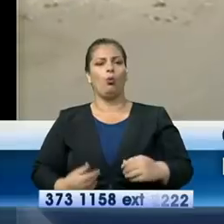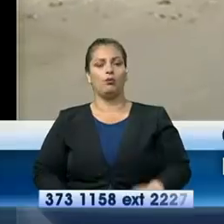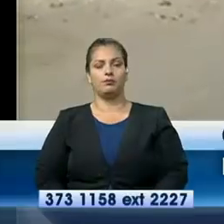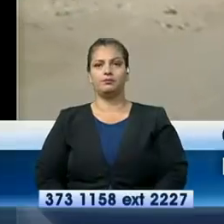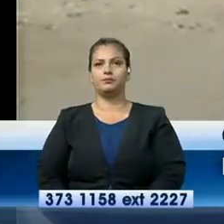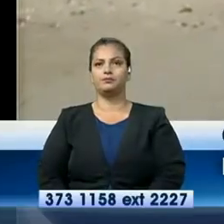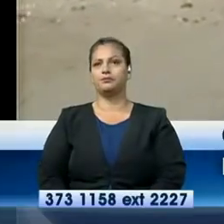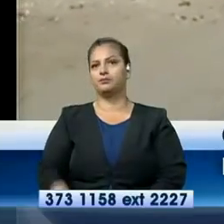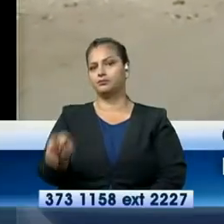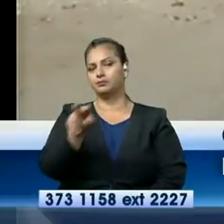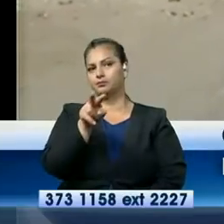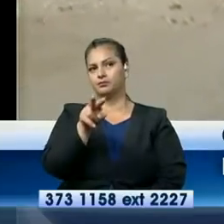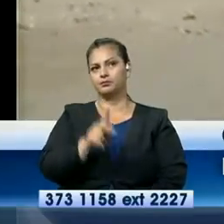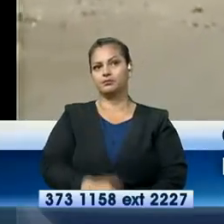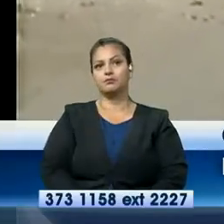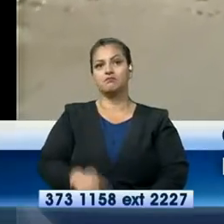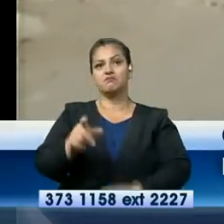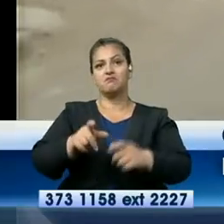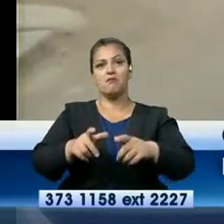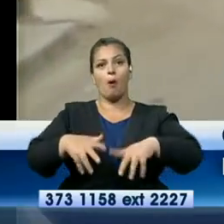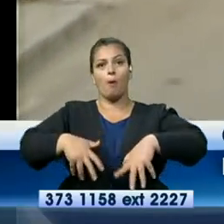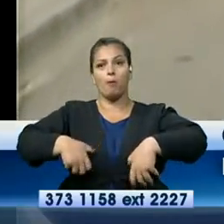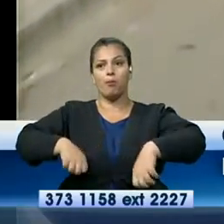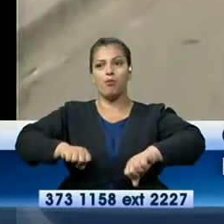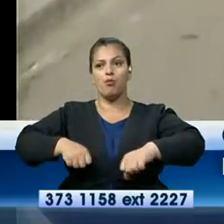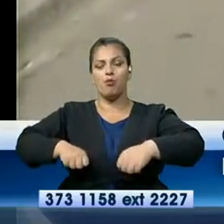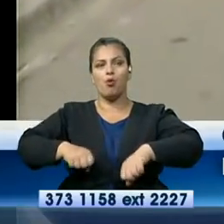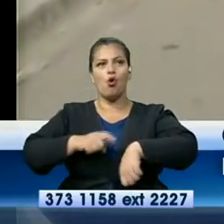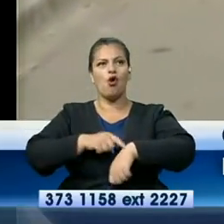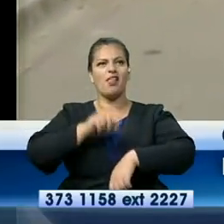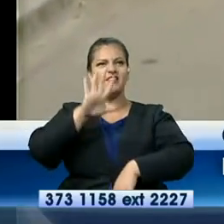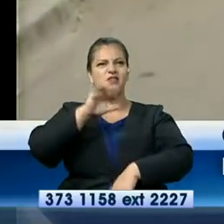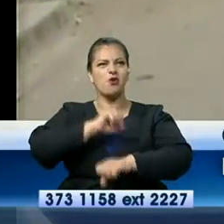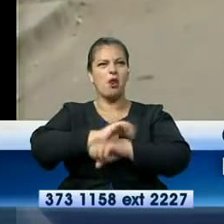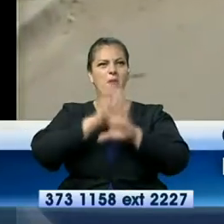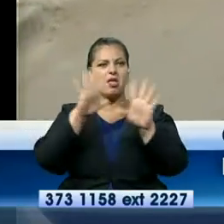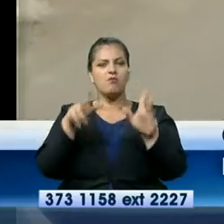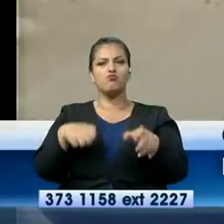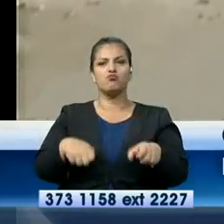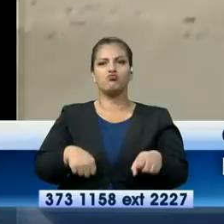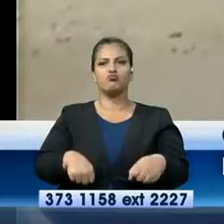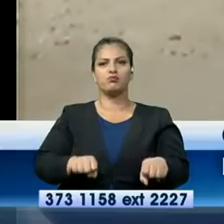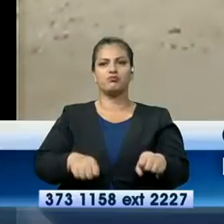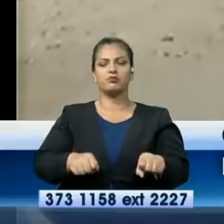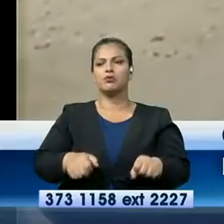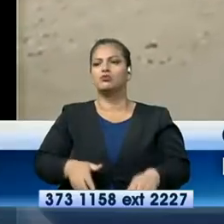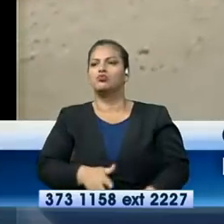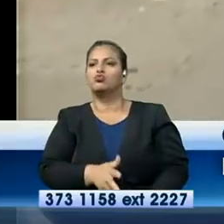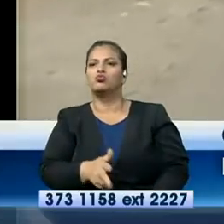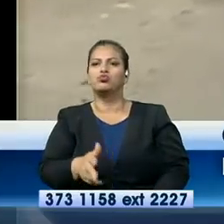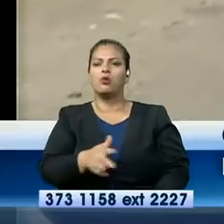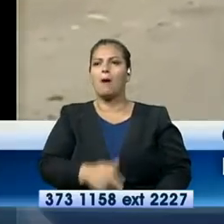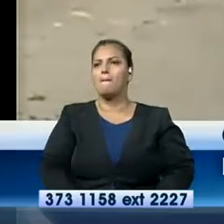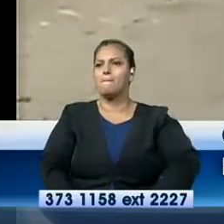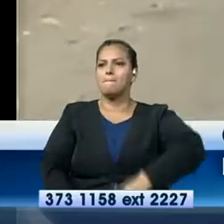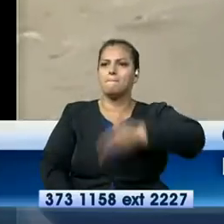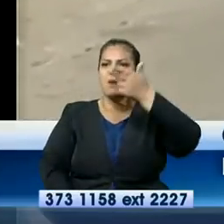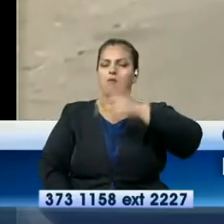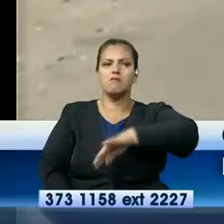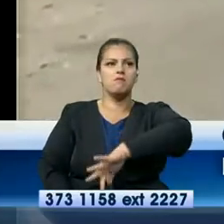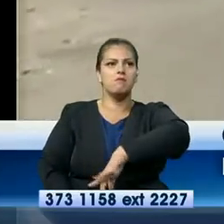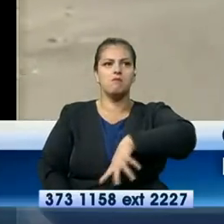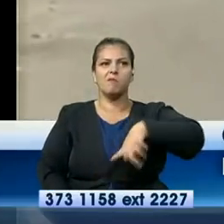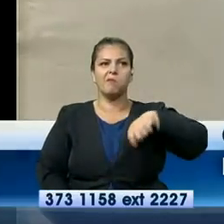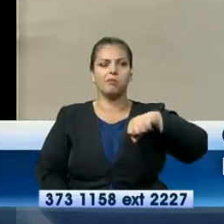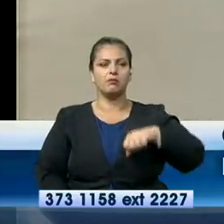que avanzan en motocicletas desde las 5 de la mañana para delinquir se les llevan de este el pasaje a los